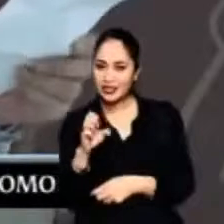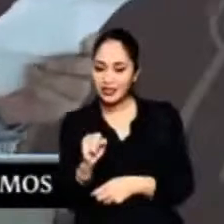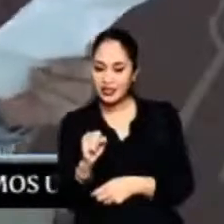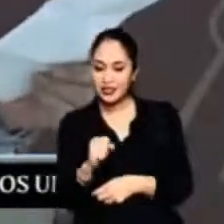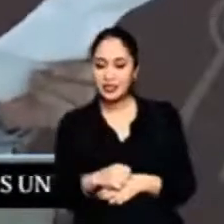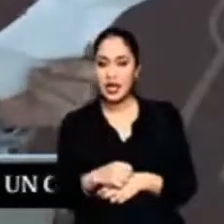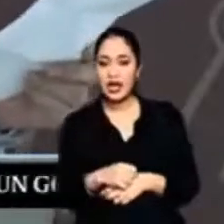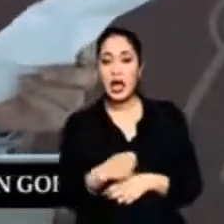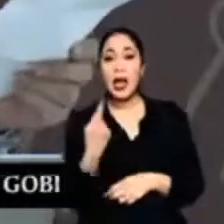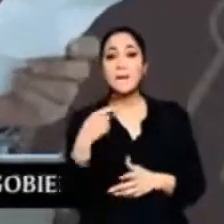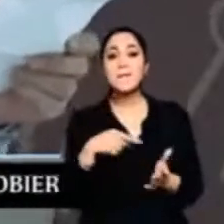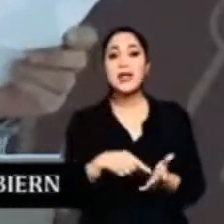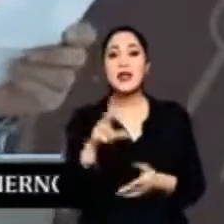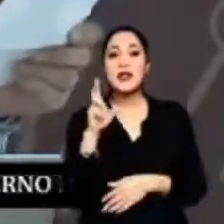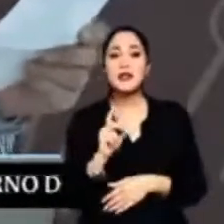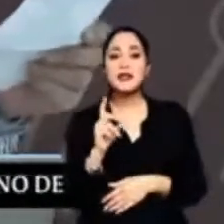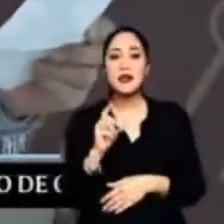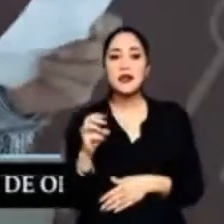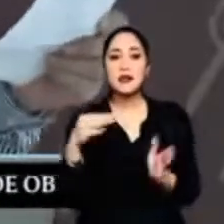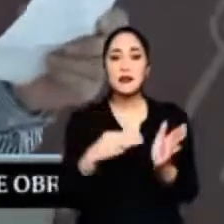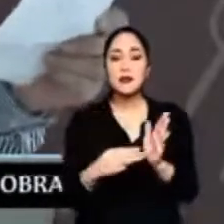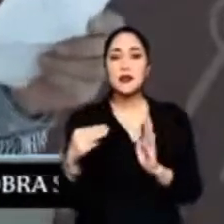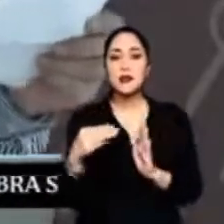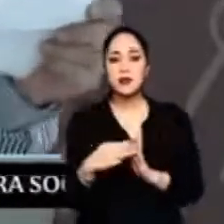millones, dijiste. A ver.